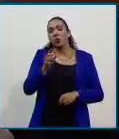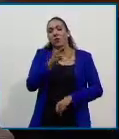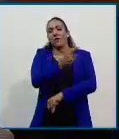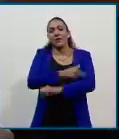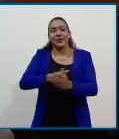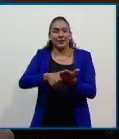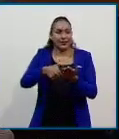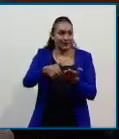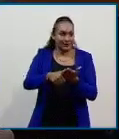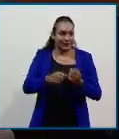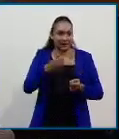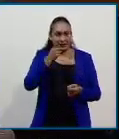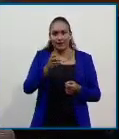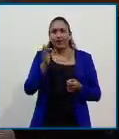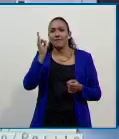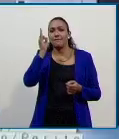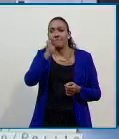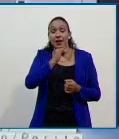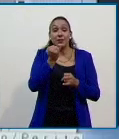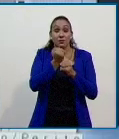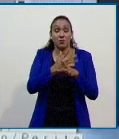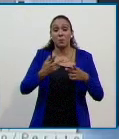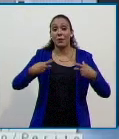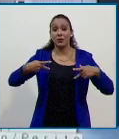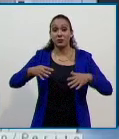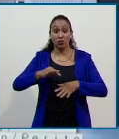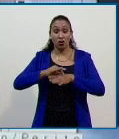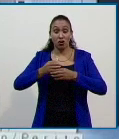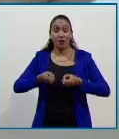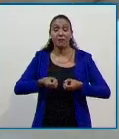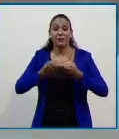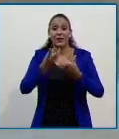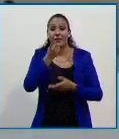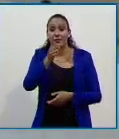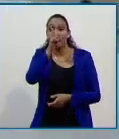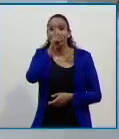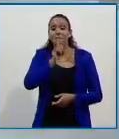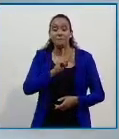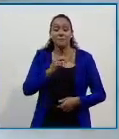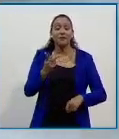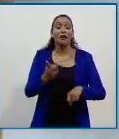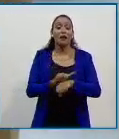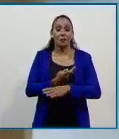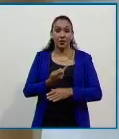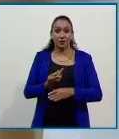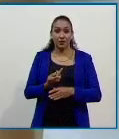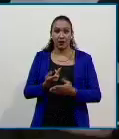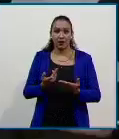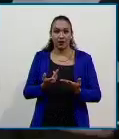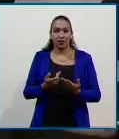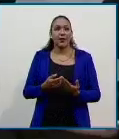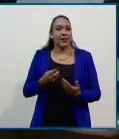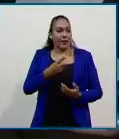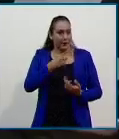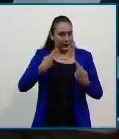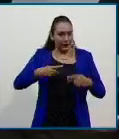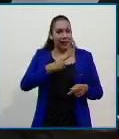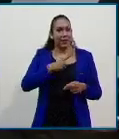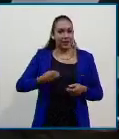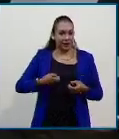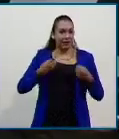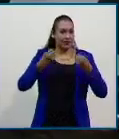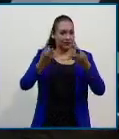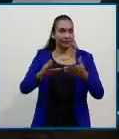son falsas las afirmaciones que alguna de las partes sustentó ante la autoridad jurisdiccional bajo la protesta de decir verdad,